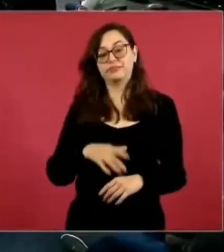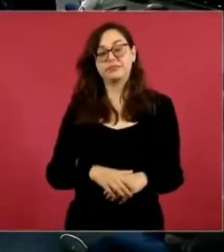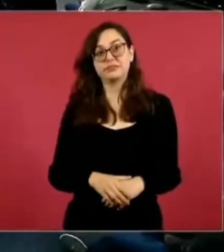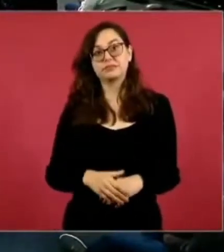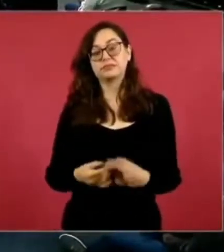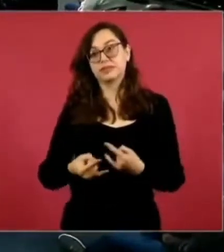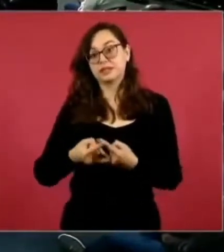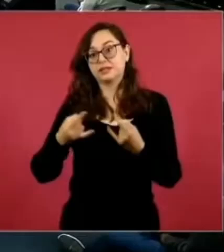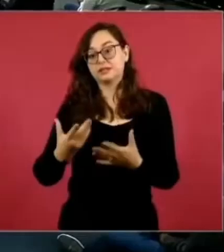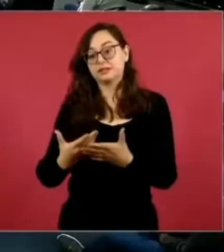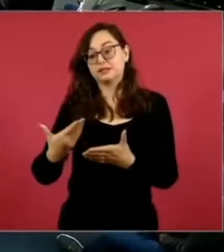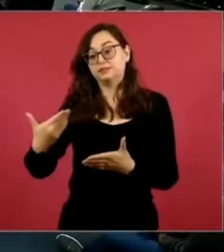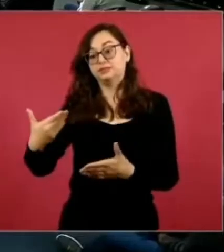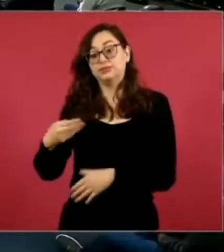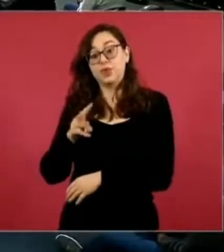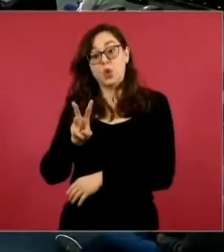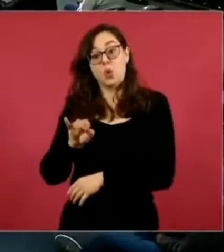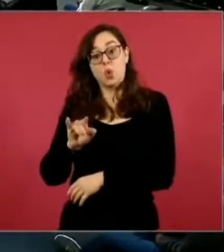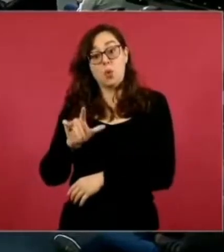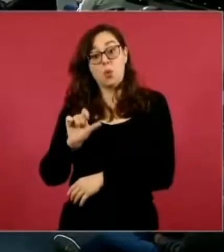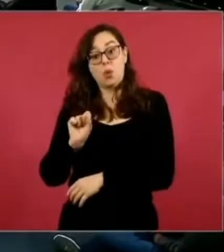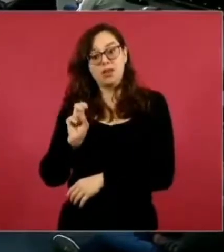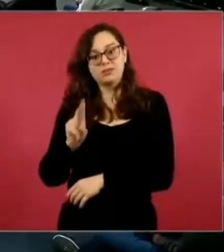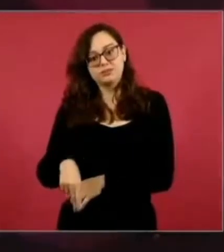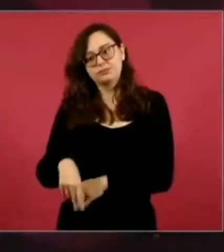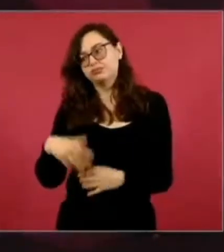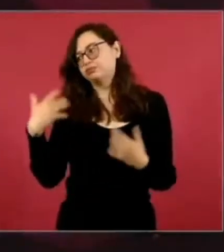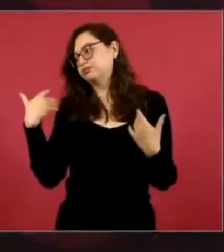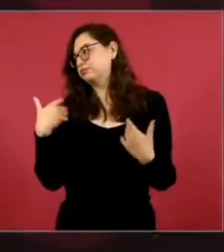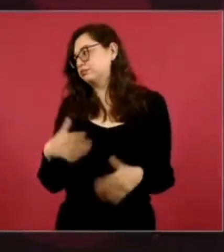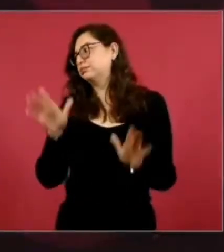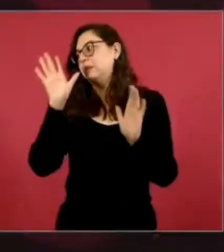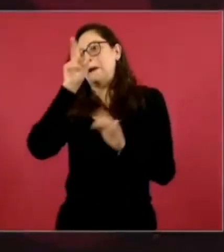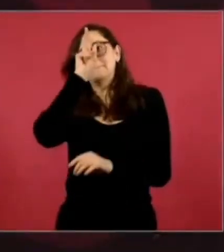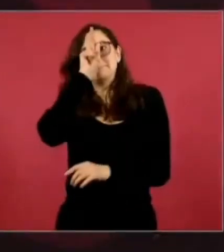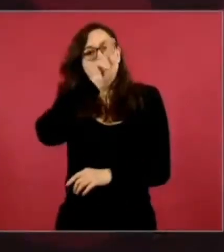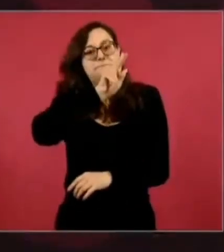Pues ese fue el que organizó